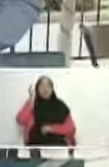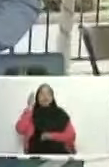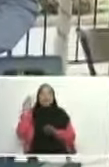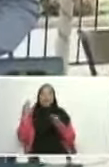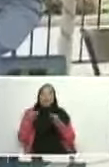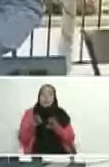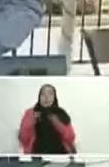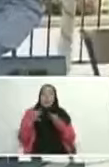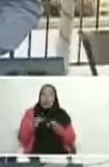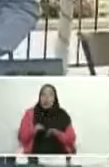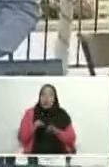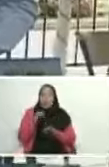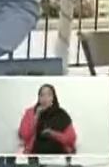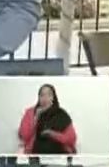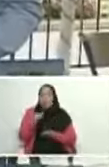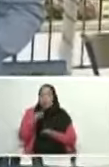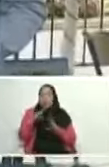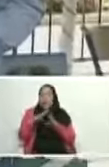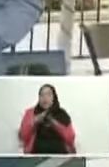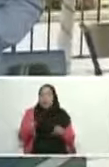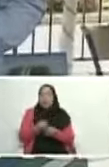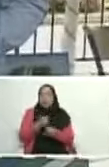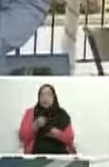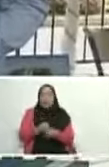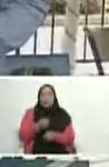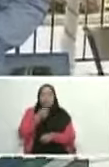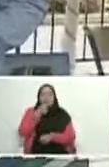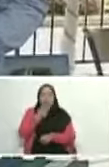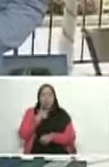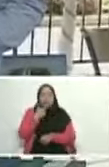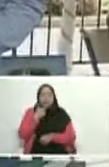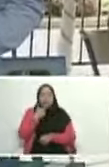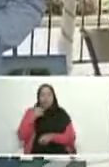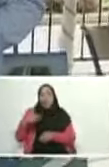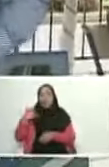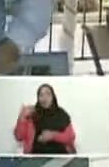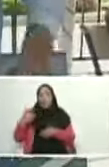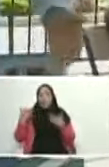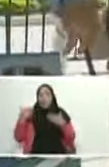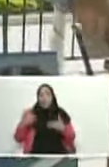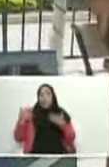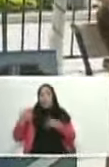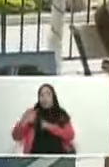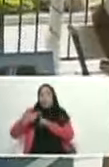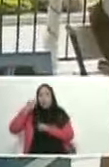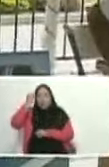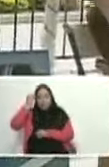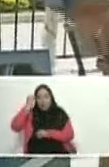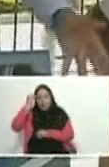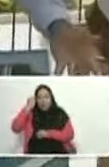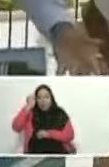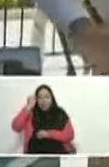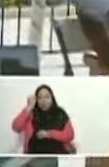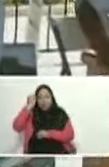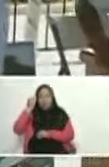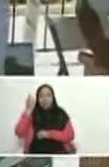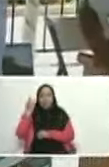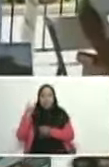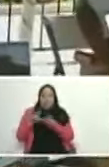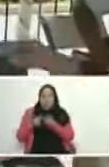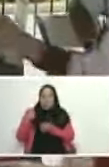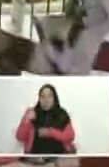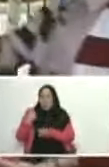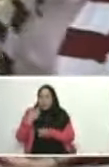naturales, reflejado en una pintura bellísima y con mucho gusto, mucho gusto y mucho cariño. Bueno, voy a invitar a Silita para que reciba el